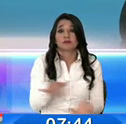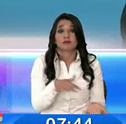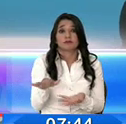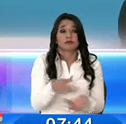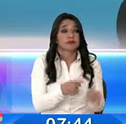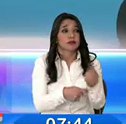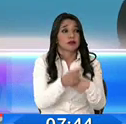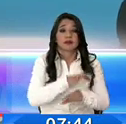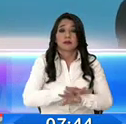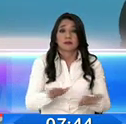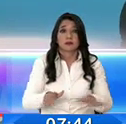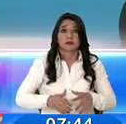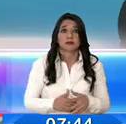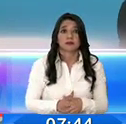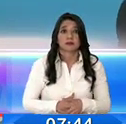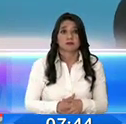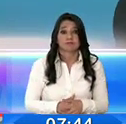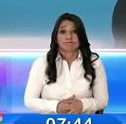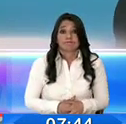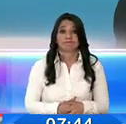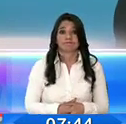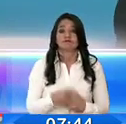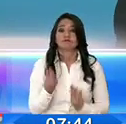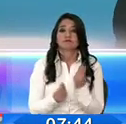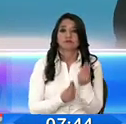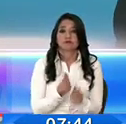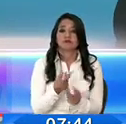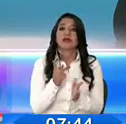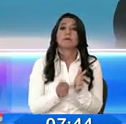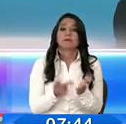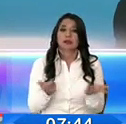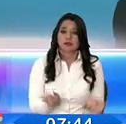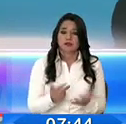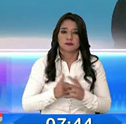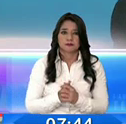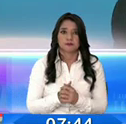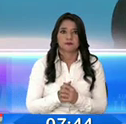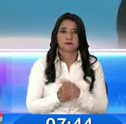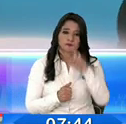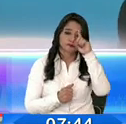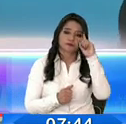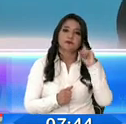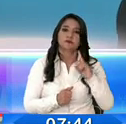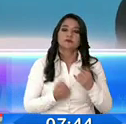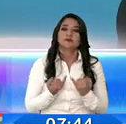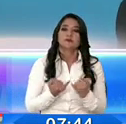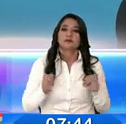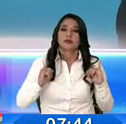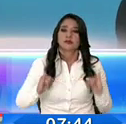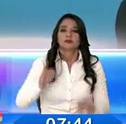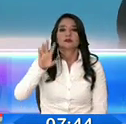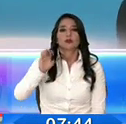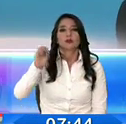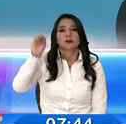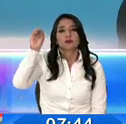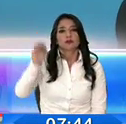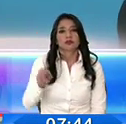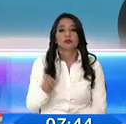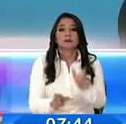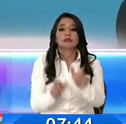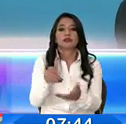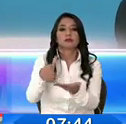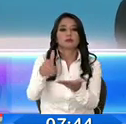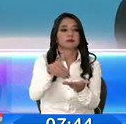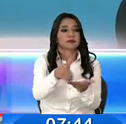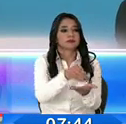comercializar mire a lo que llegamos que es lo que va a pasar de ahí tenemos que depender del 50% de nuestra mano de